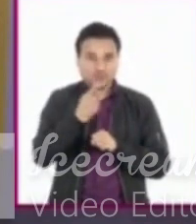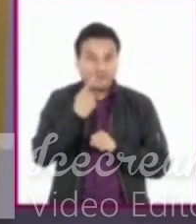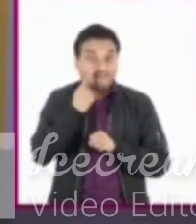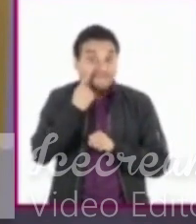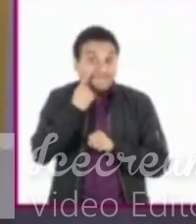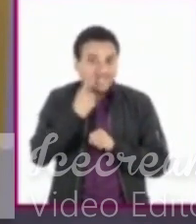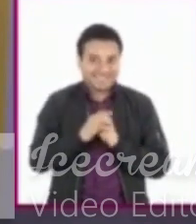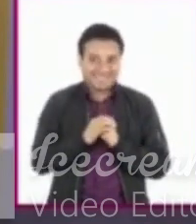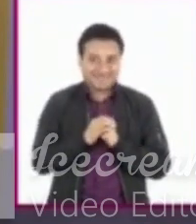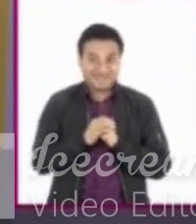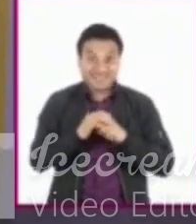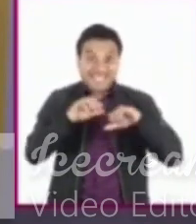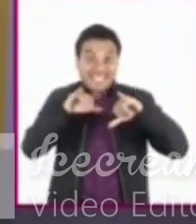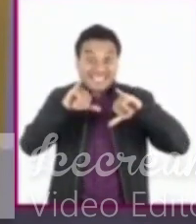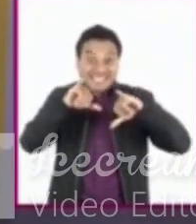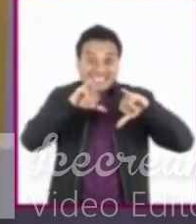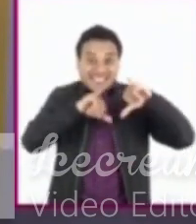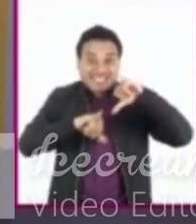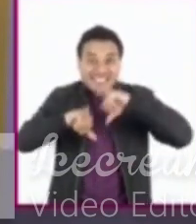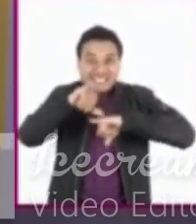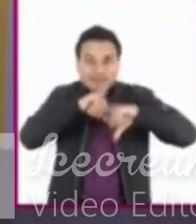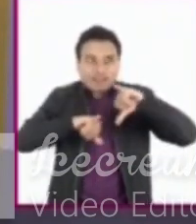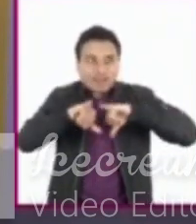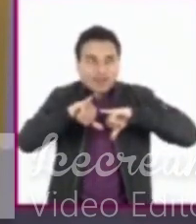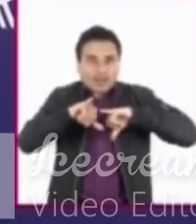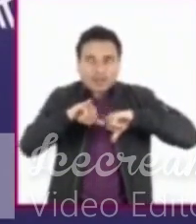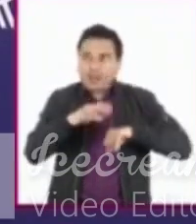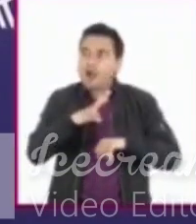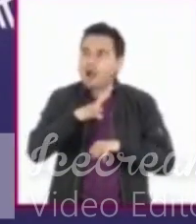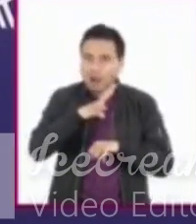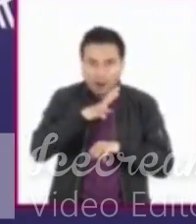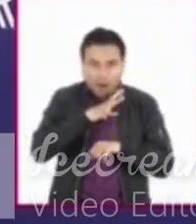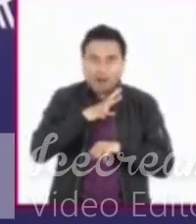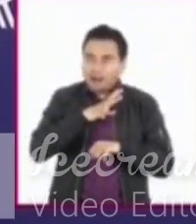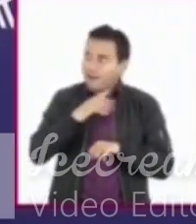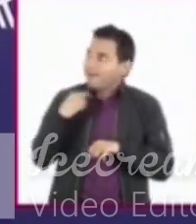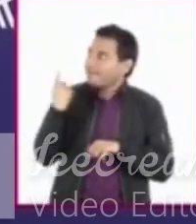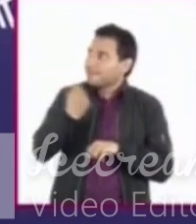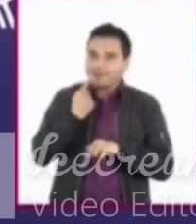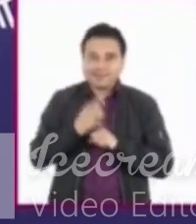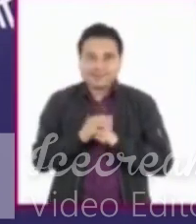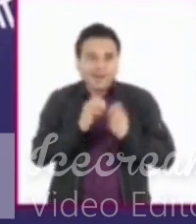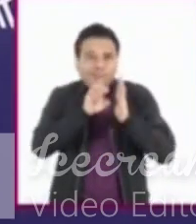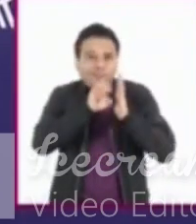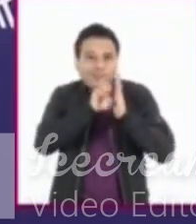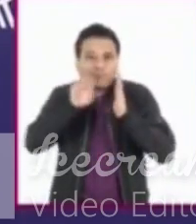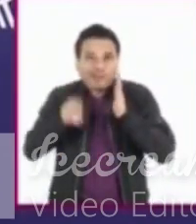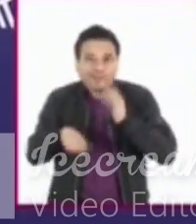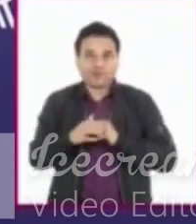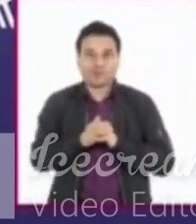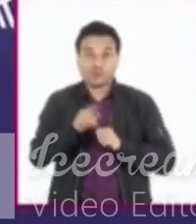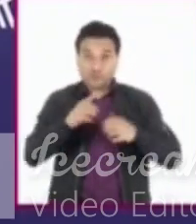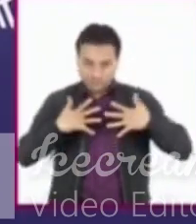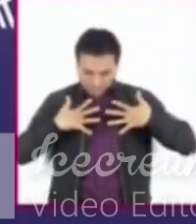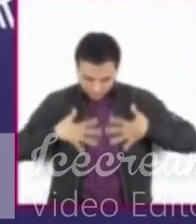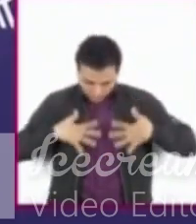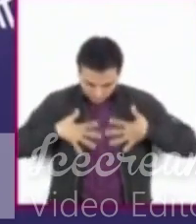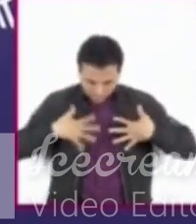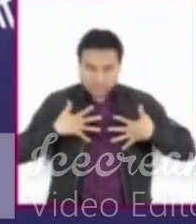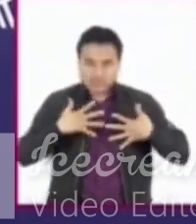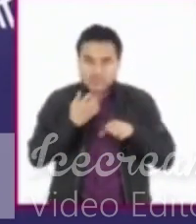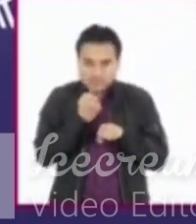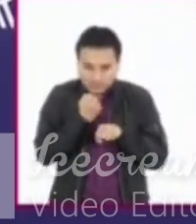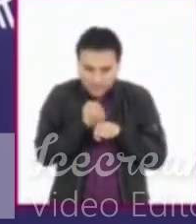que la química está involucrada a su alrededor. Por ejemplo, en lo que visten y calzan, en